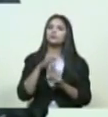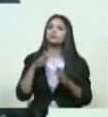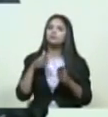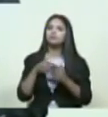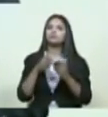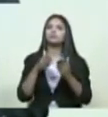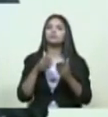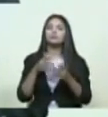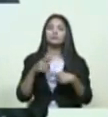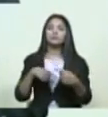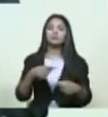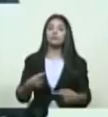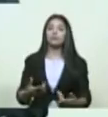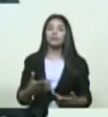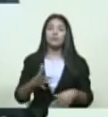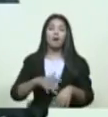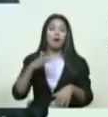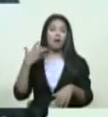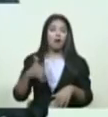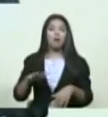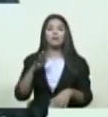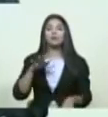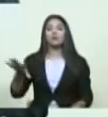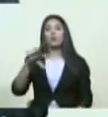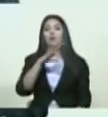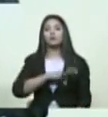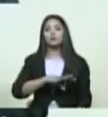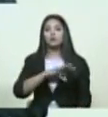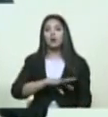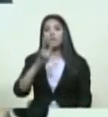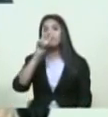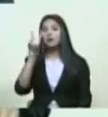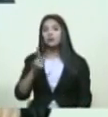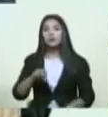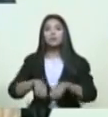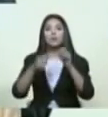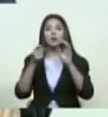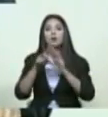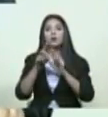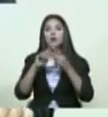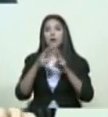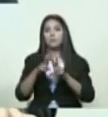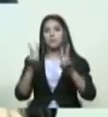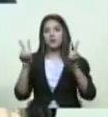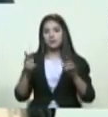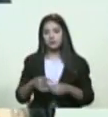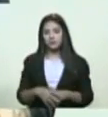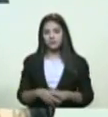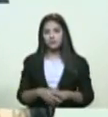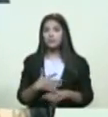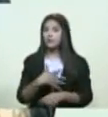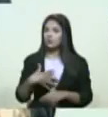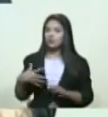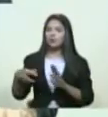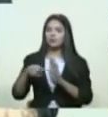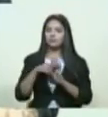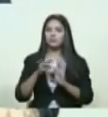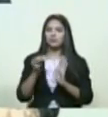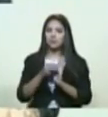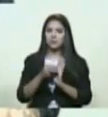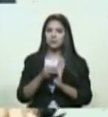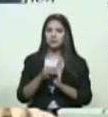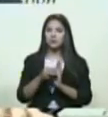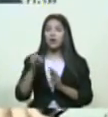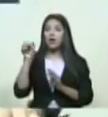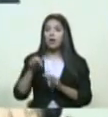y que han causado graves daños a la sociedad venezolana y que han vulnerado la paz. Yo quiero insistir en eso, ¿no?